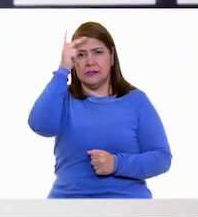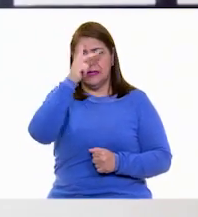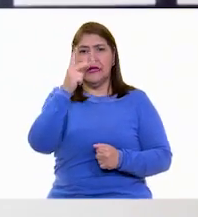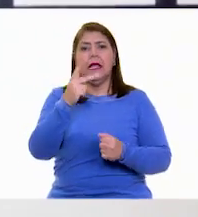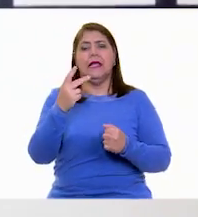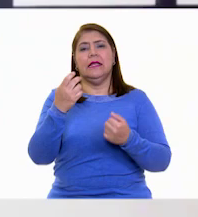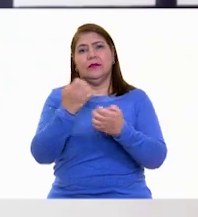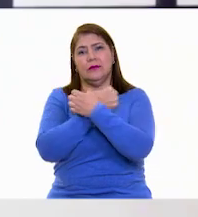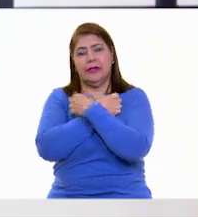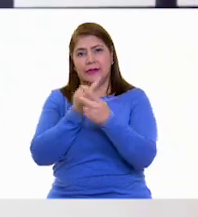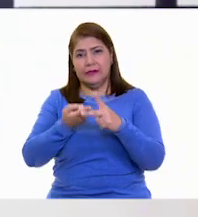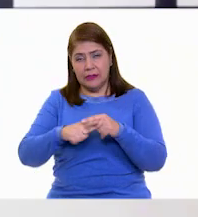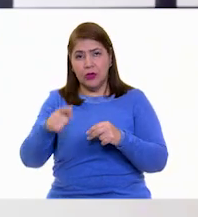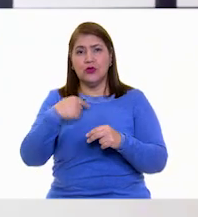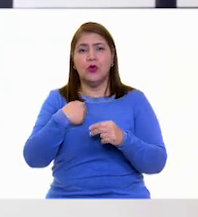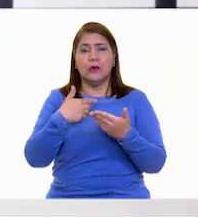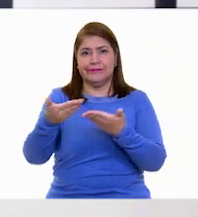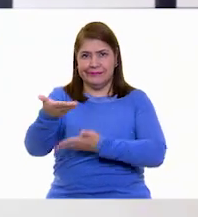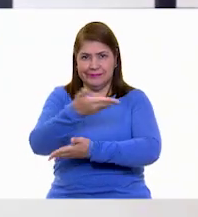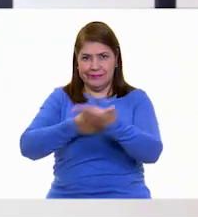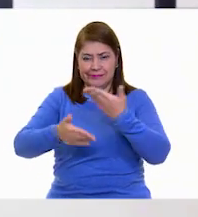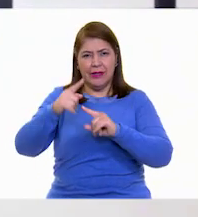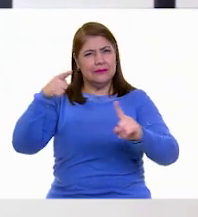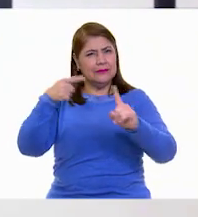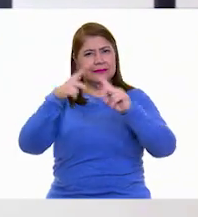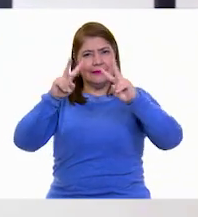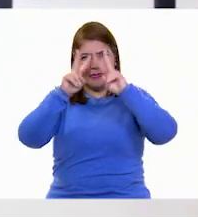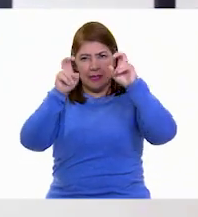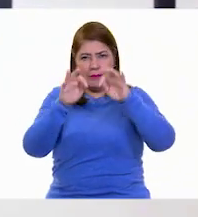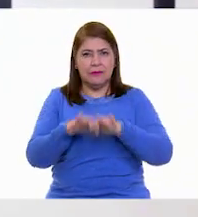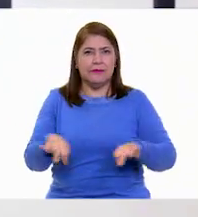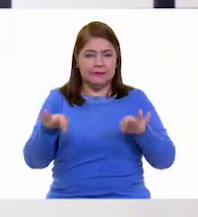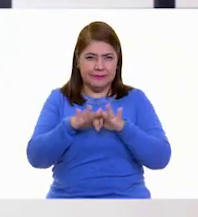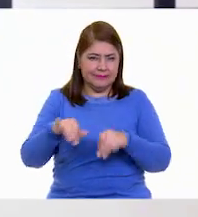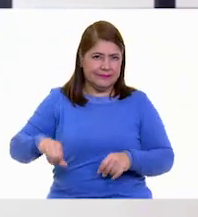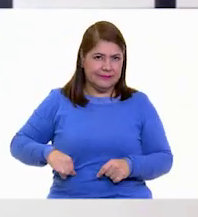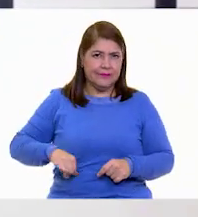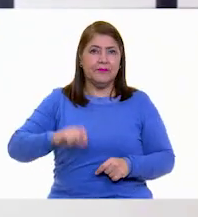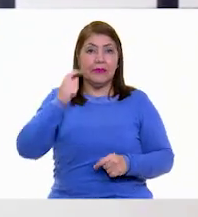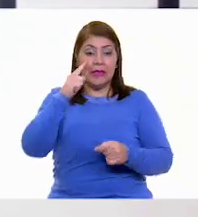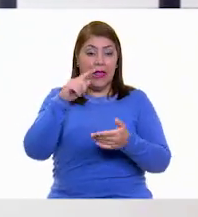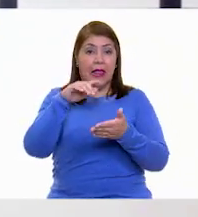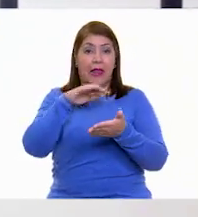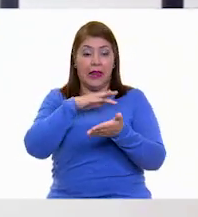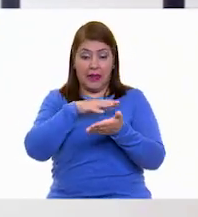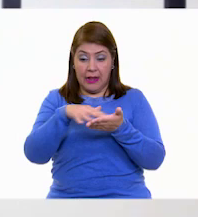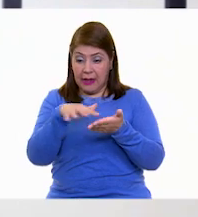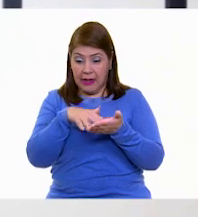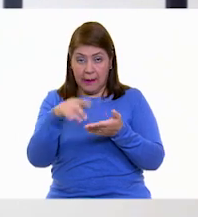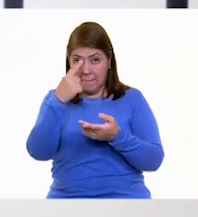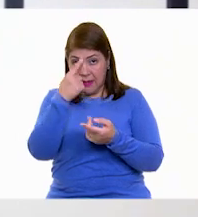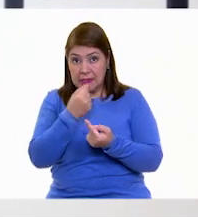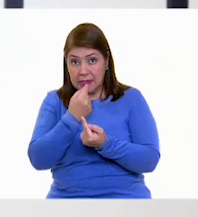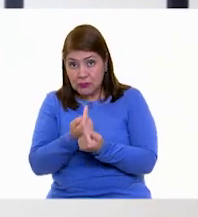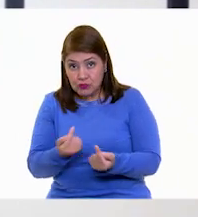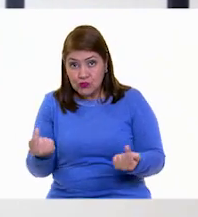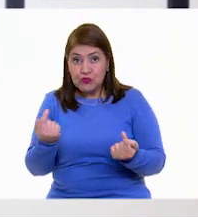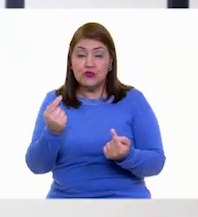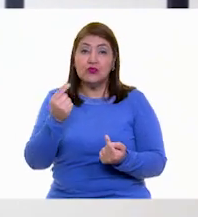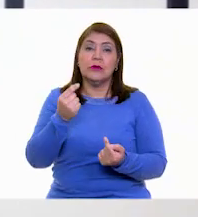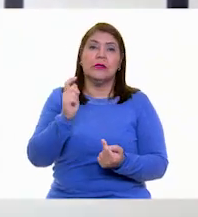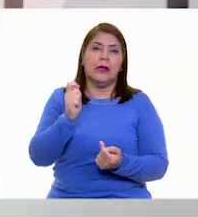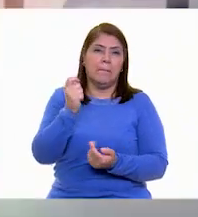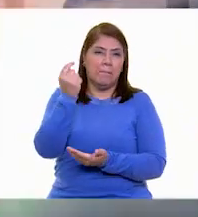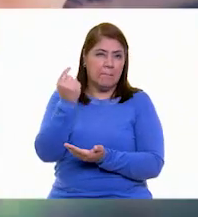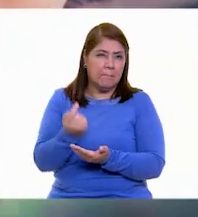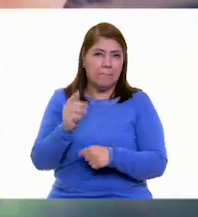les voy a compartir un tema muy interesante: la literatura para los bebés y niñas y niños